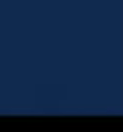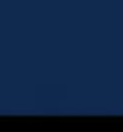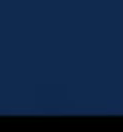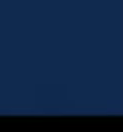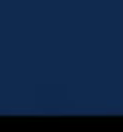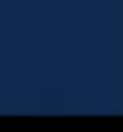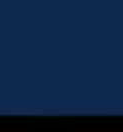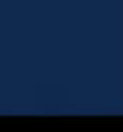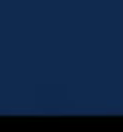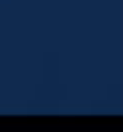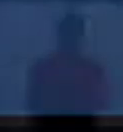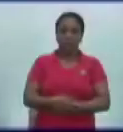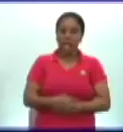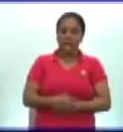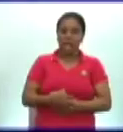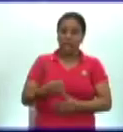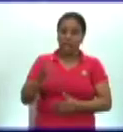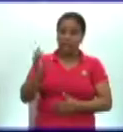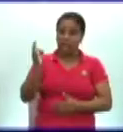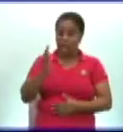Y en la figura